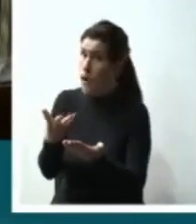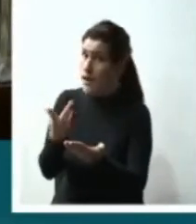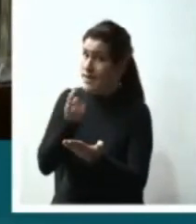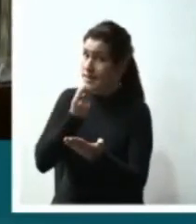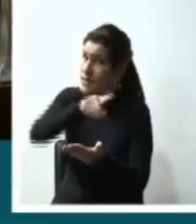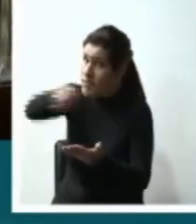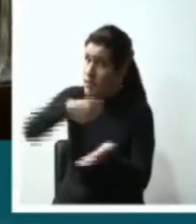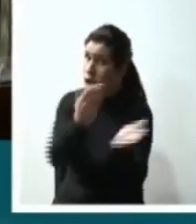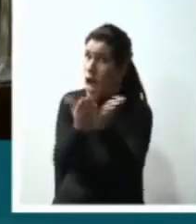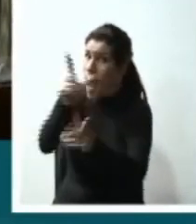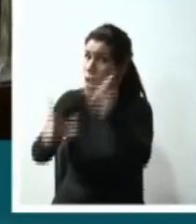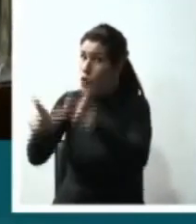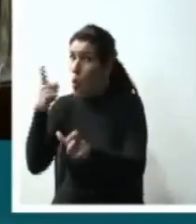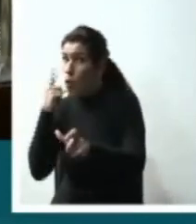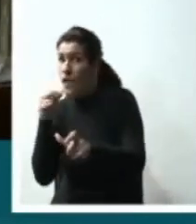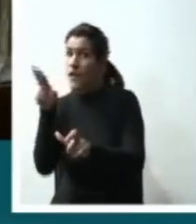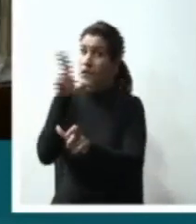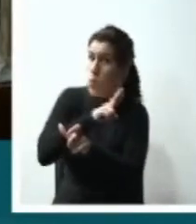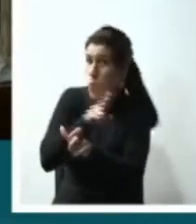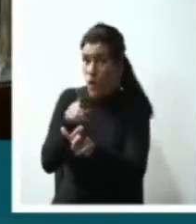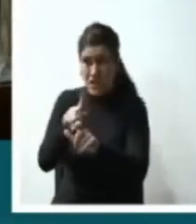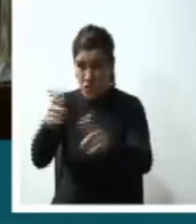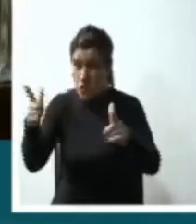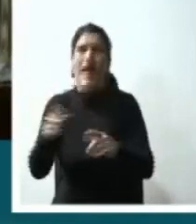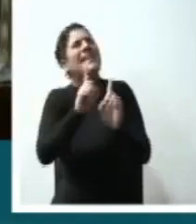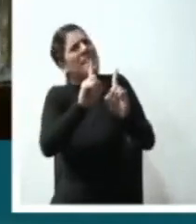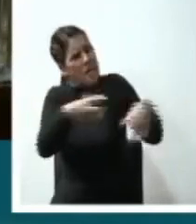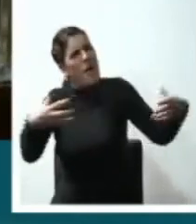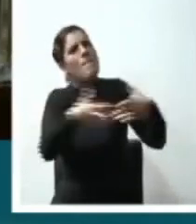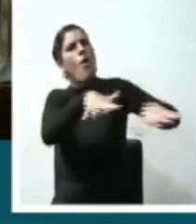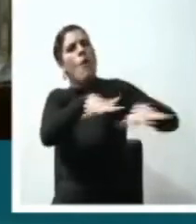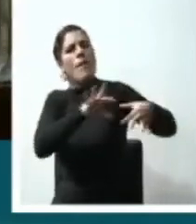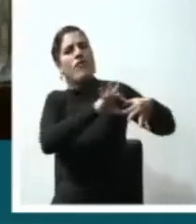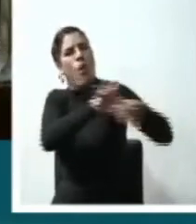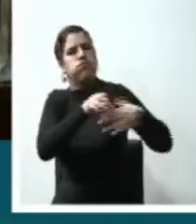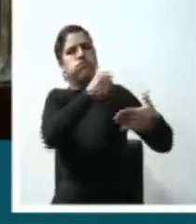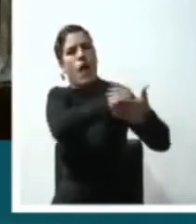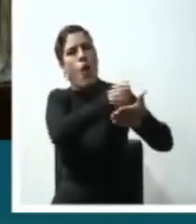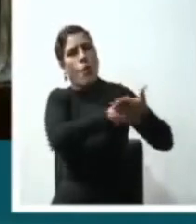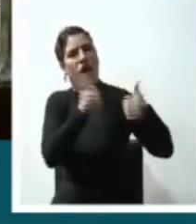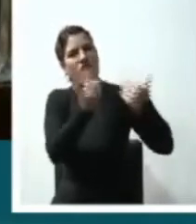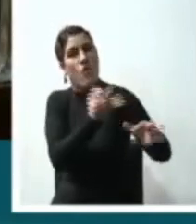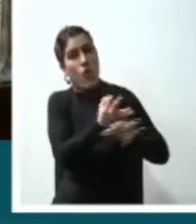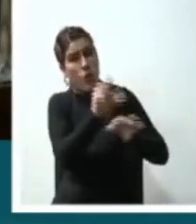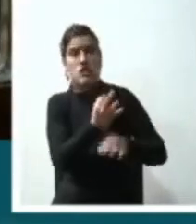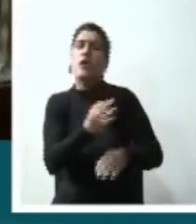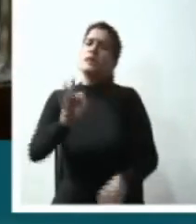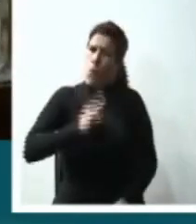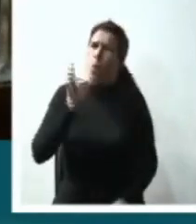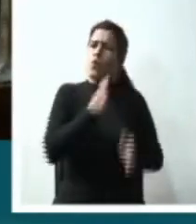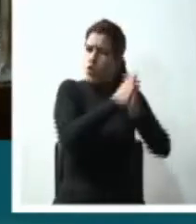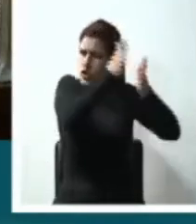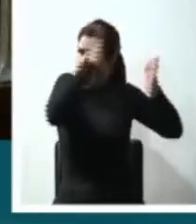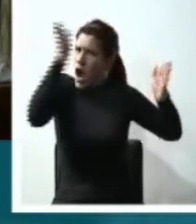las estudiantes, los estudiantes, también por el movimiento educativo que hace muchos años en la Argentina, gobierno tras gobierno, defiende la